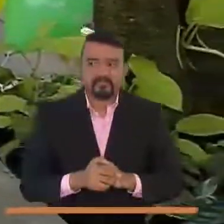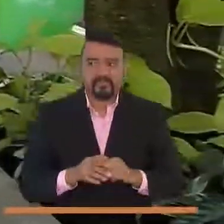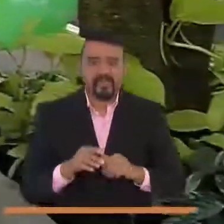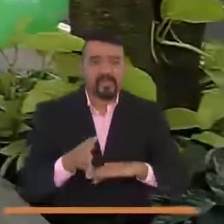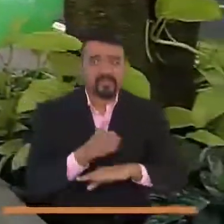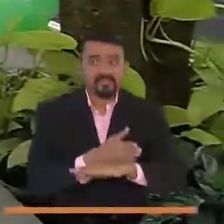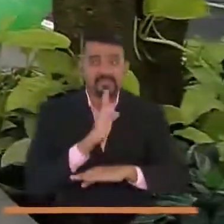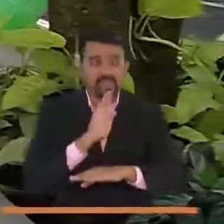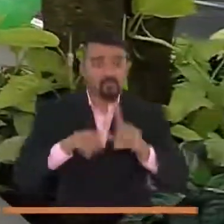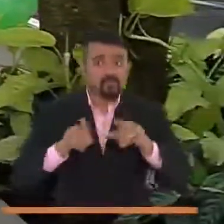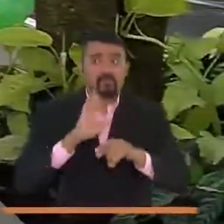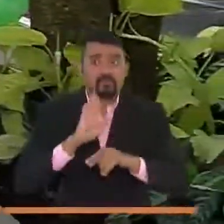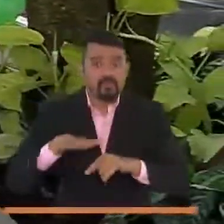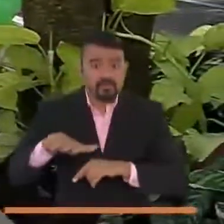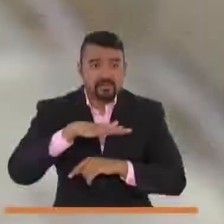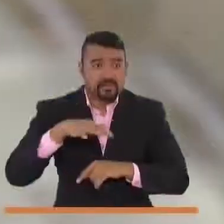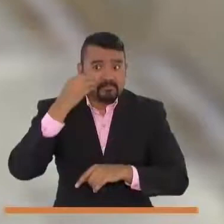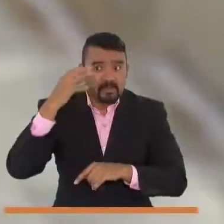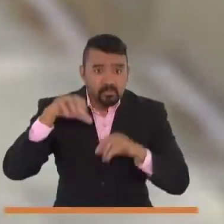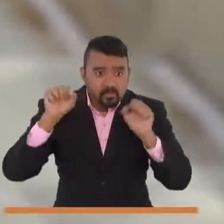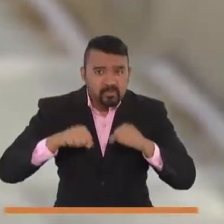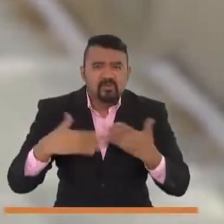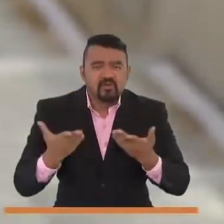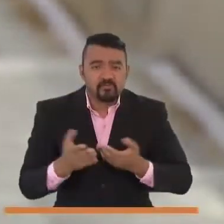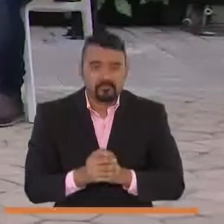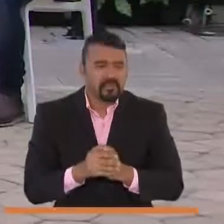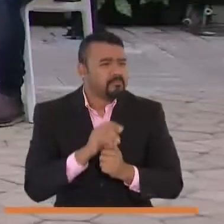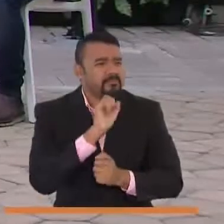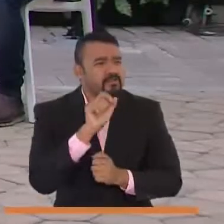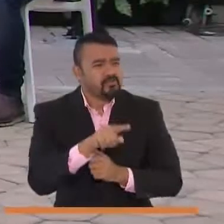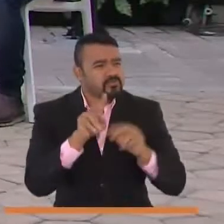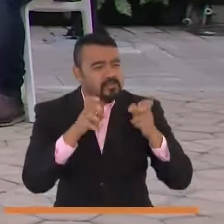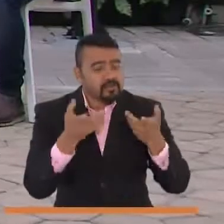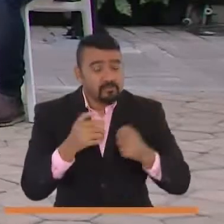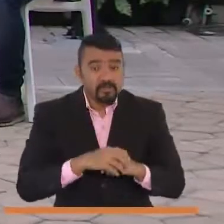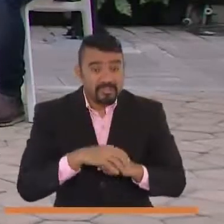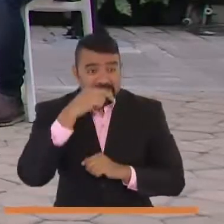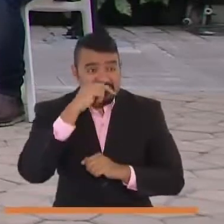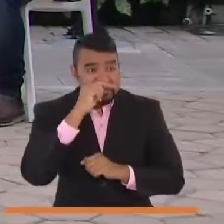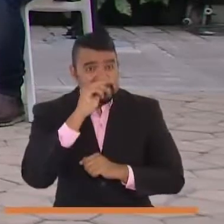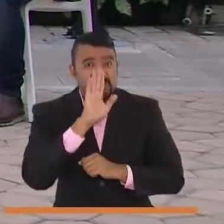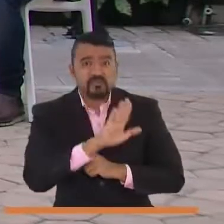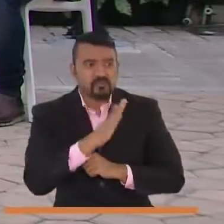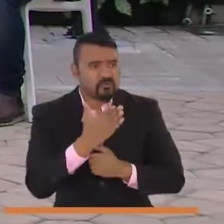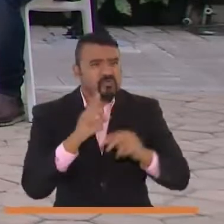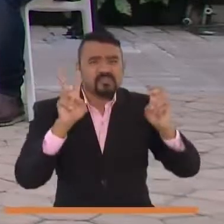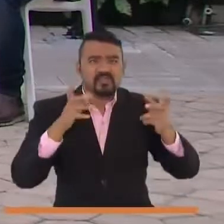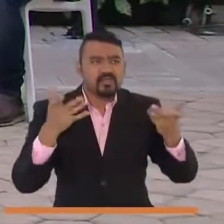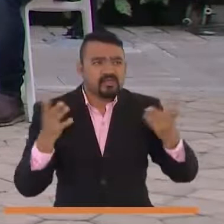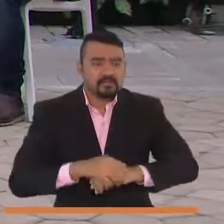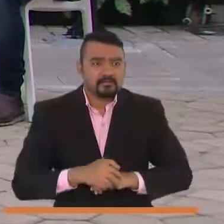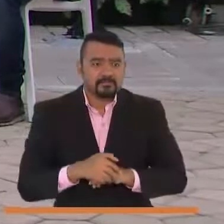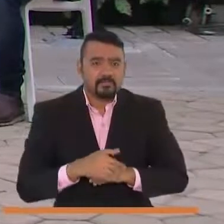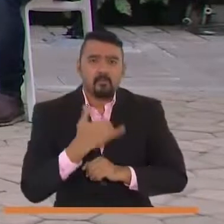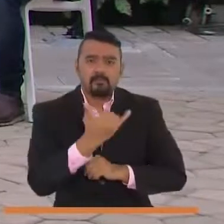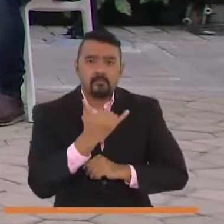envigadeña es, ahora hablemos de los niños, alcalde, si le parece bien, el nuevo parquecito infantil Uribe Ángel,